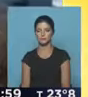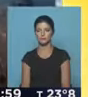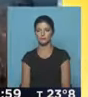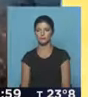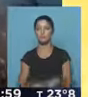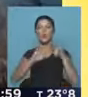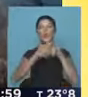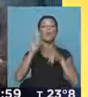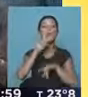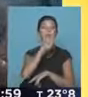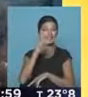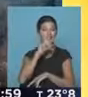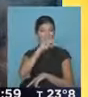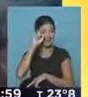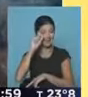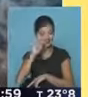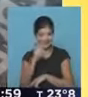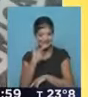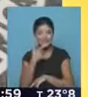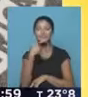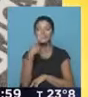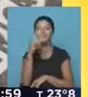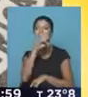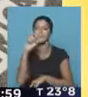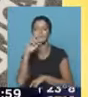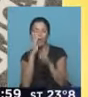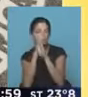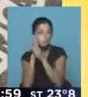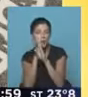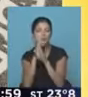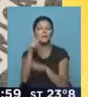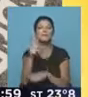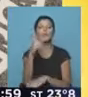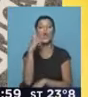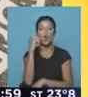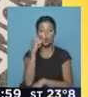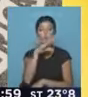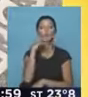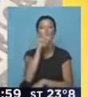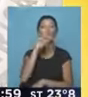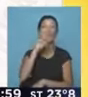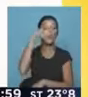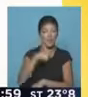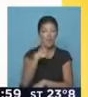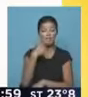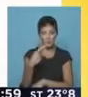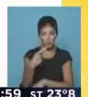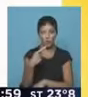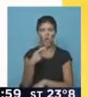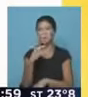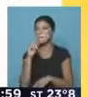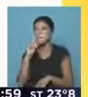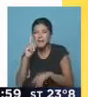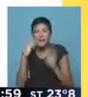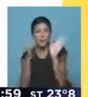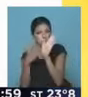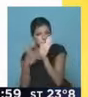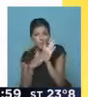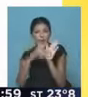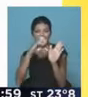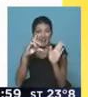WikiLeaks denuncia espionaje de la CIA. El portal del australiano Julian Assange aseguró tener miles de documentos de la CIA